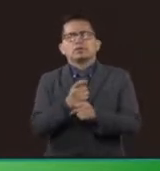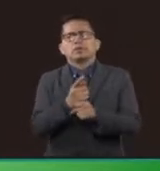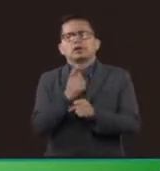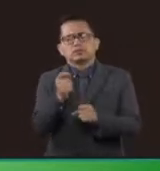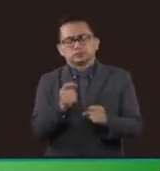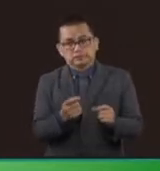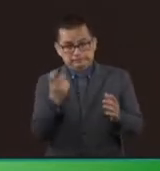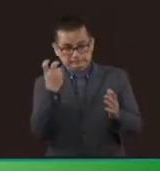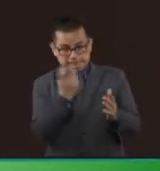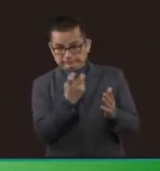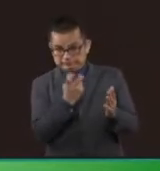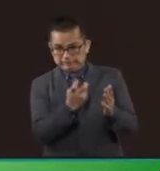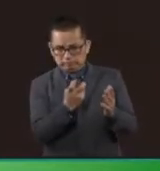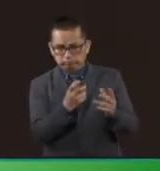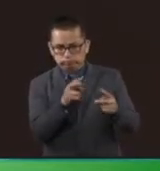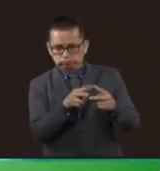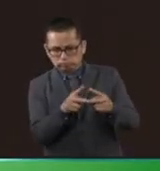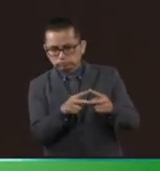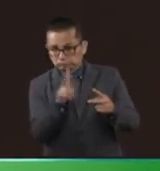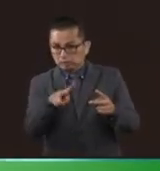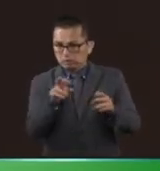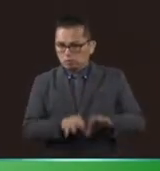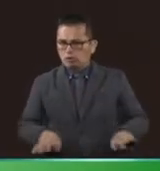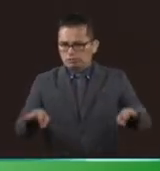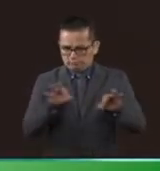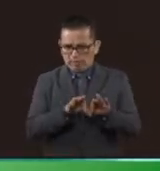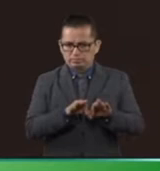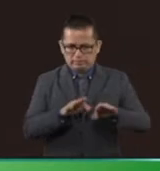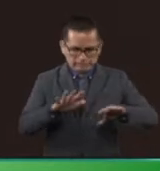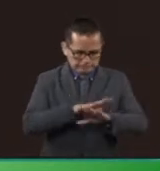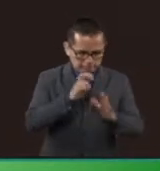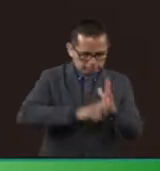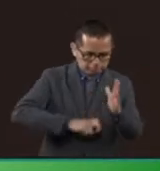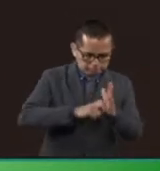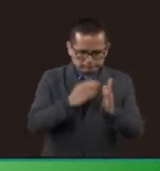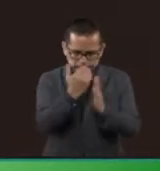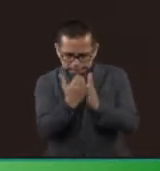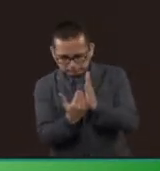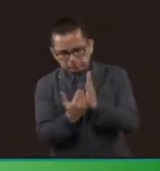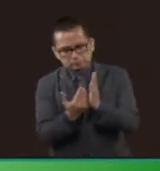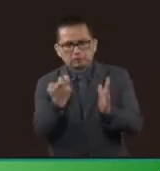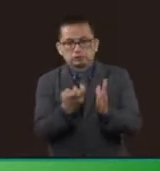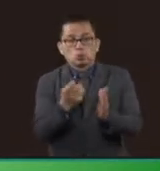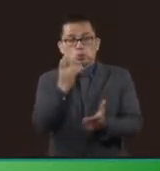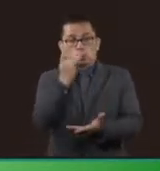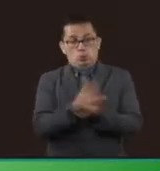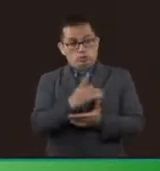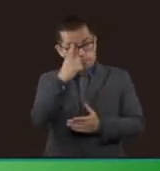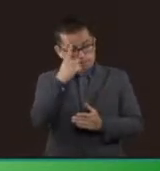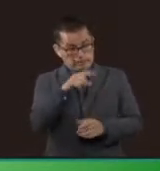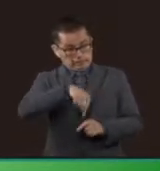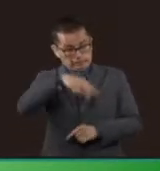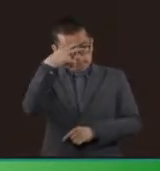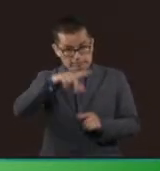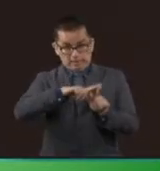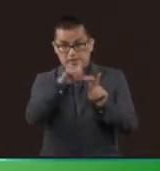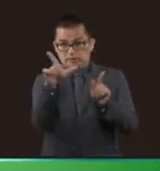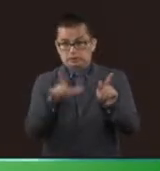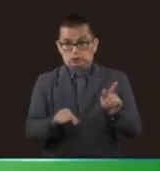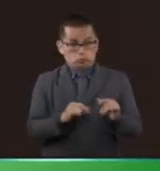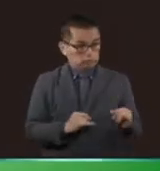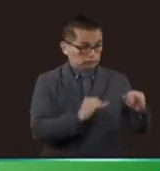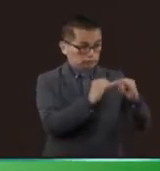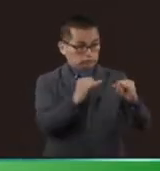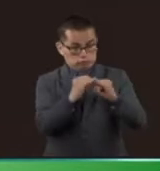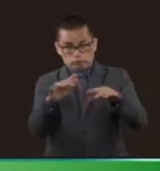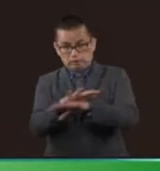de Gran calado de esta naturaleza que no solo modifican el andamiaje institucional de nuestro país sino que impactan en